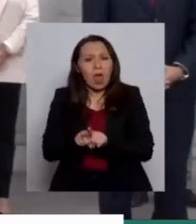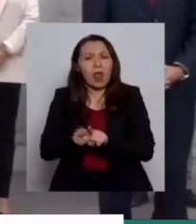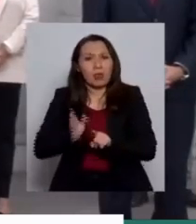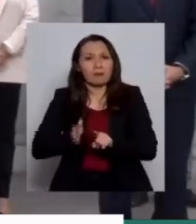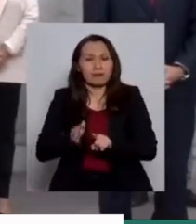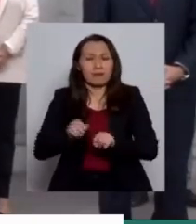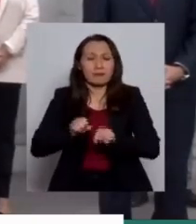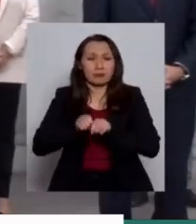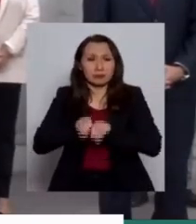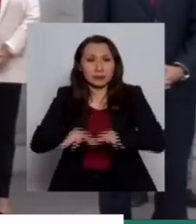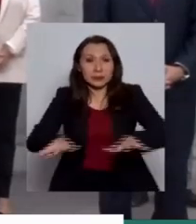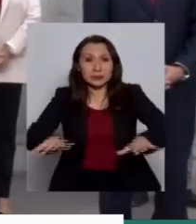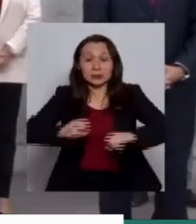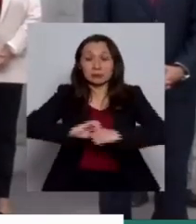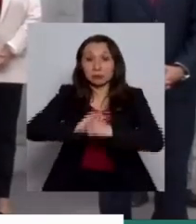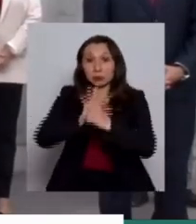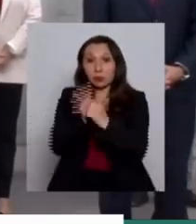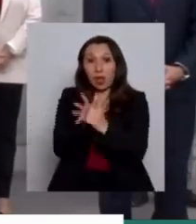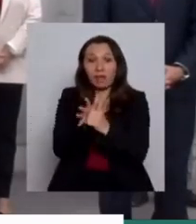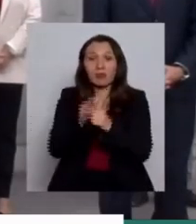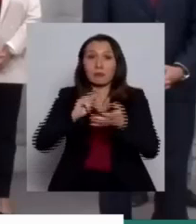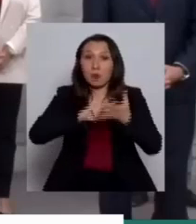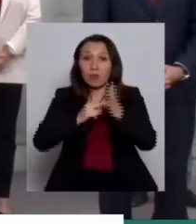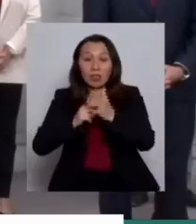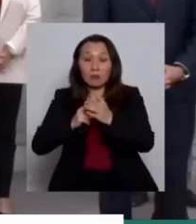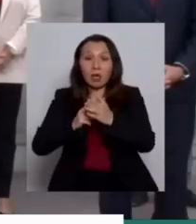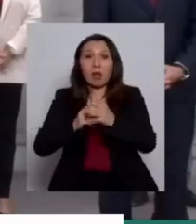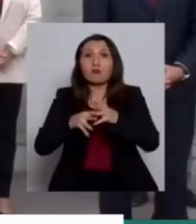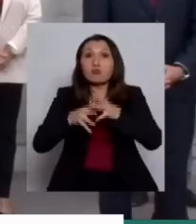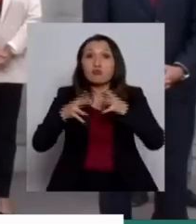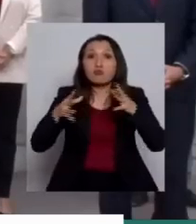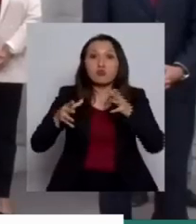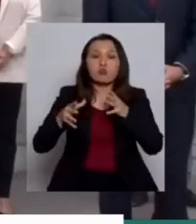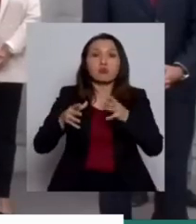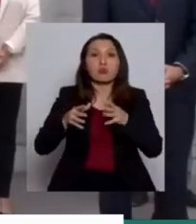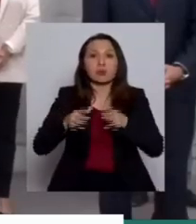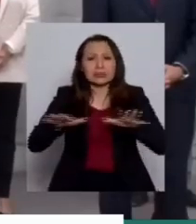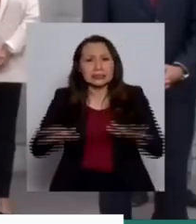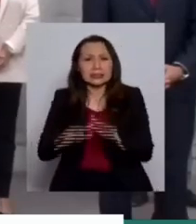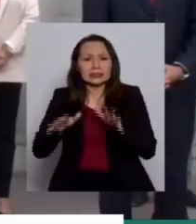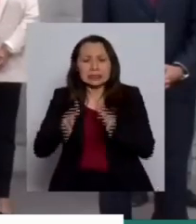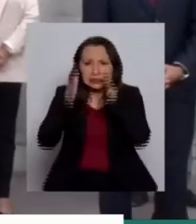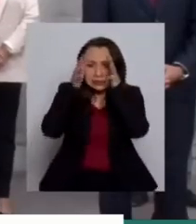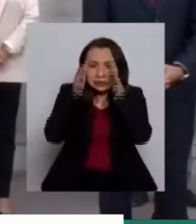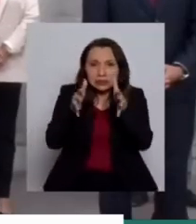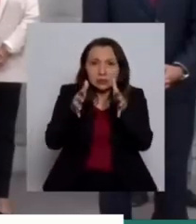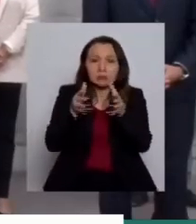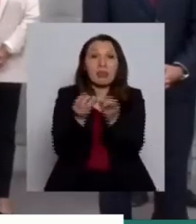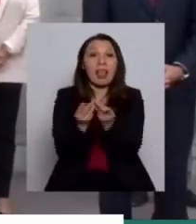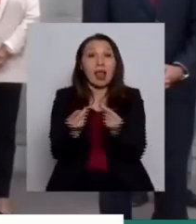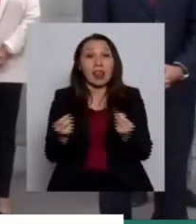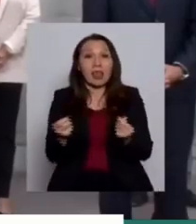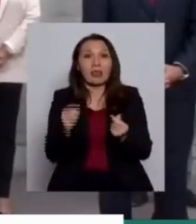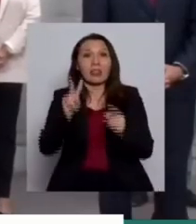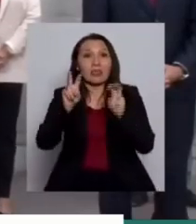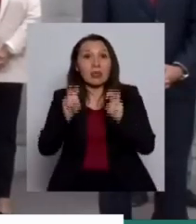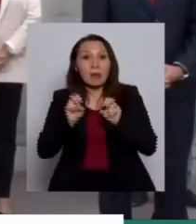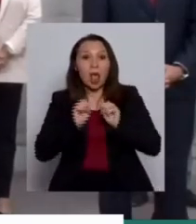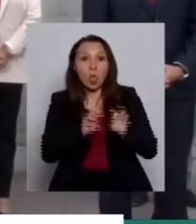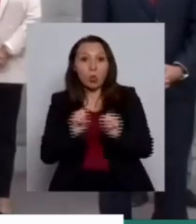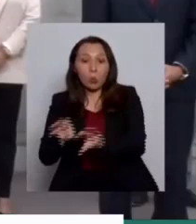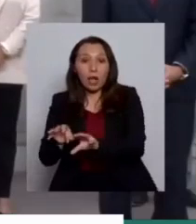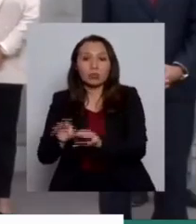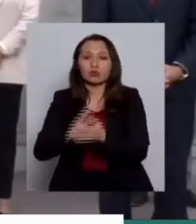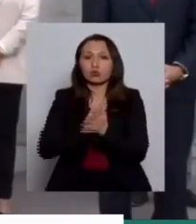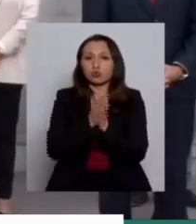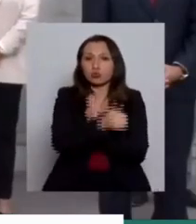alma de nuestro país. Palabras de buena crianza que dejan en una nebulosa cuál va a ser la acción a tomar. Recordemos que tiene 30 días para